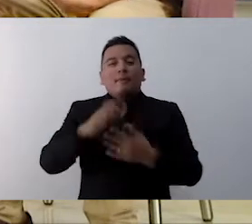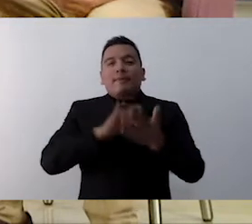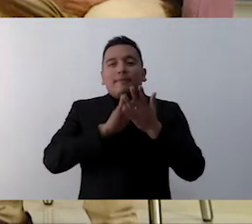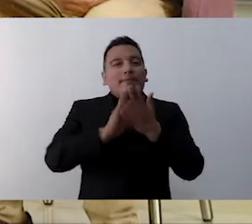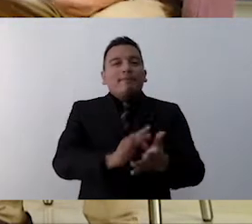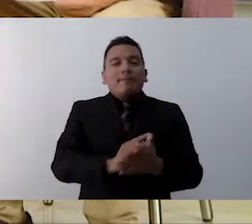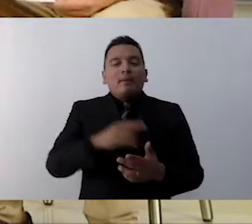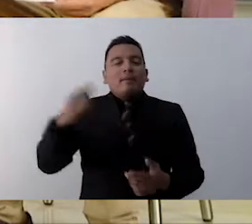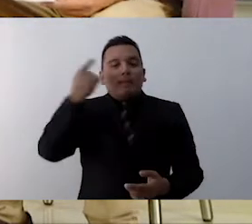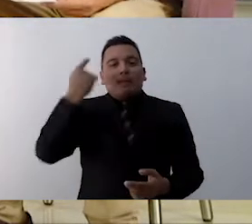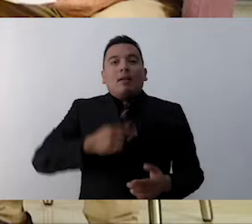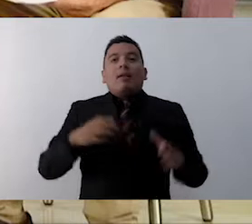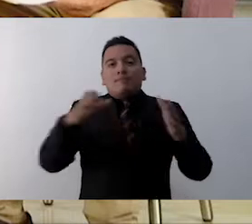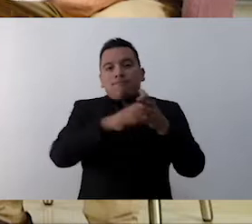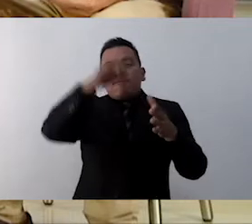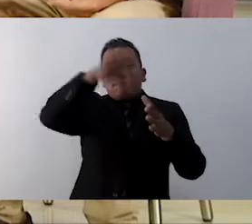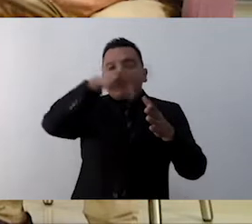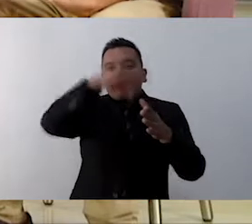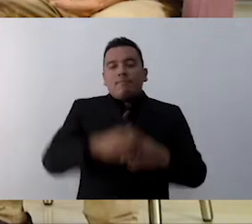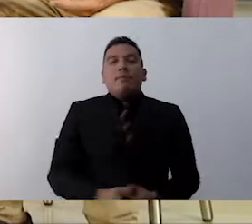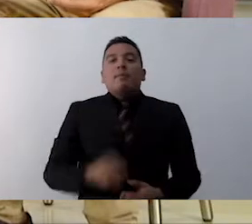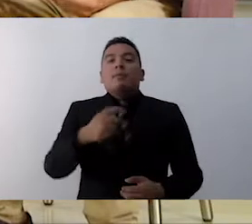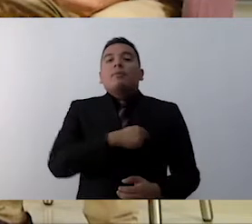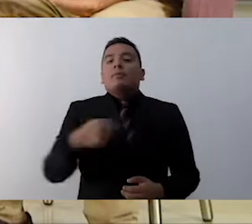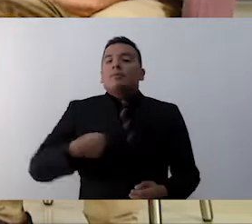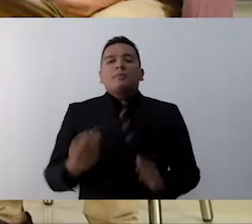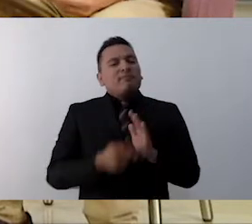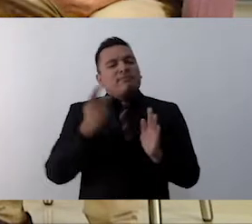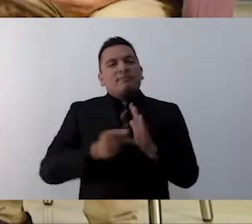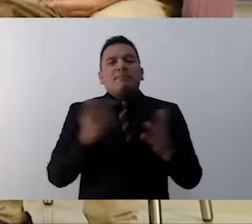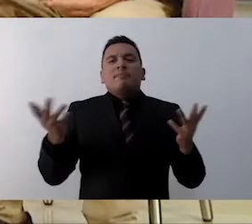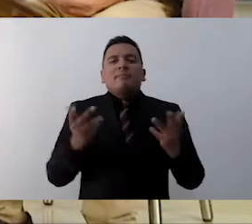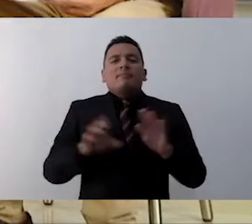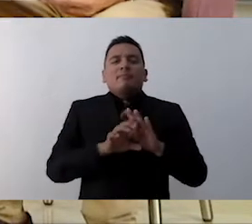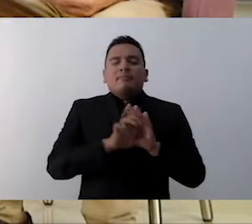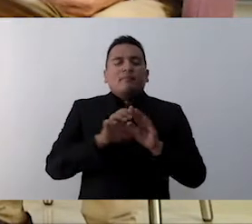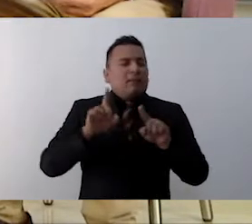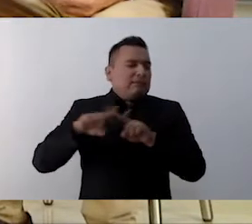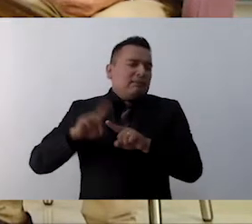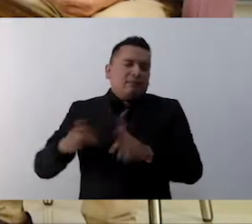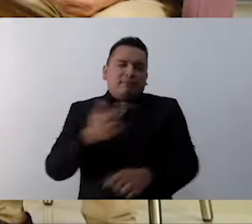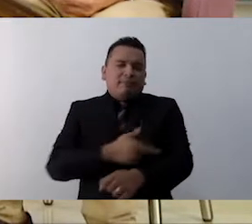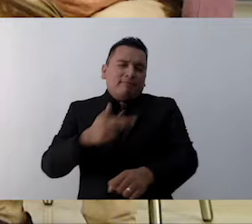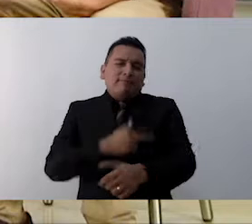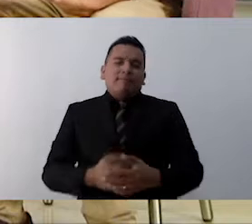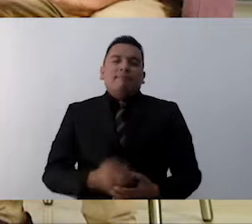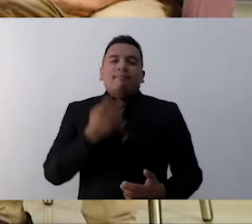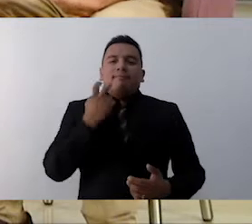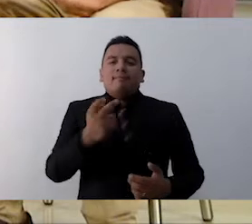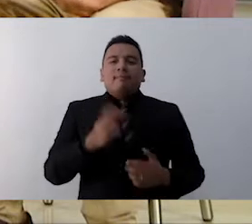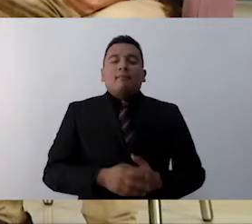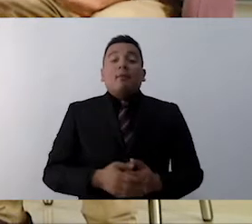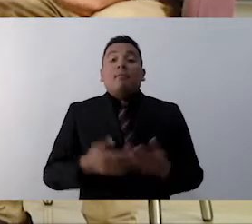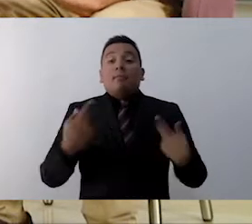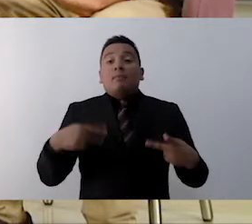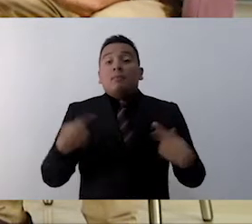que también tiene a su cargo esa parte y que la ejercitamos en forma continua a través de de diversos programas. En ese sentido,